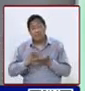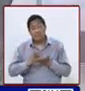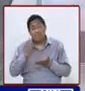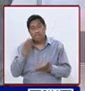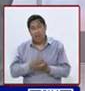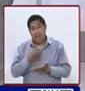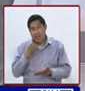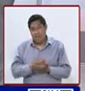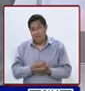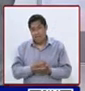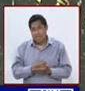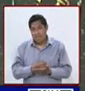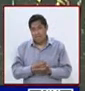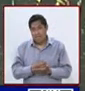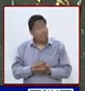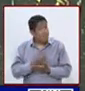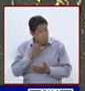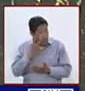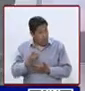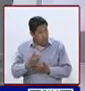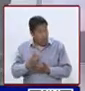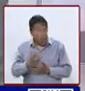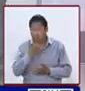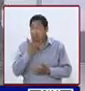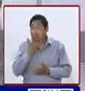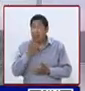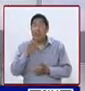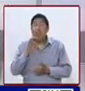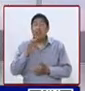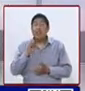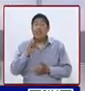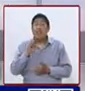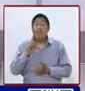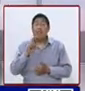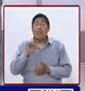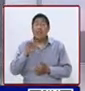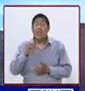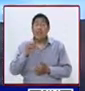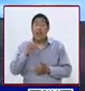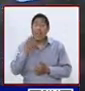dinero. ¿Te parece que veamos la nota? Vamos a ver lo que nos cuenta Federico Camacho.